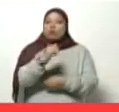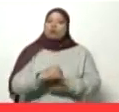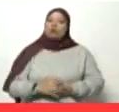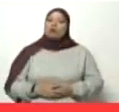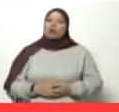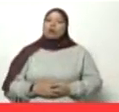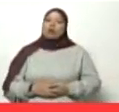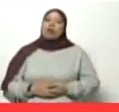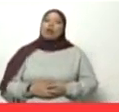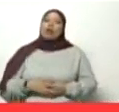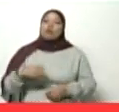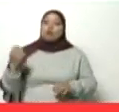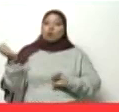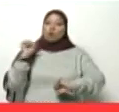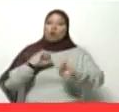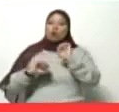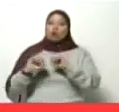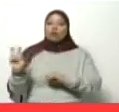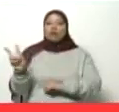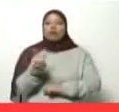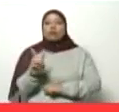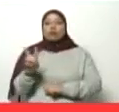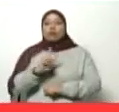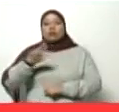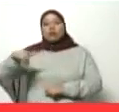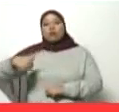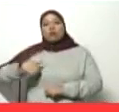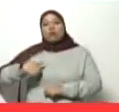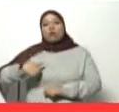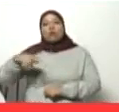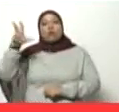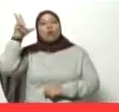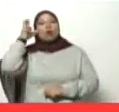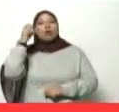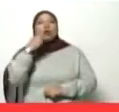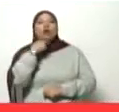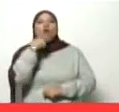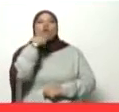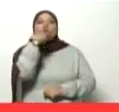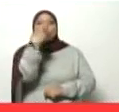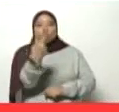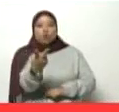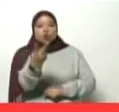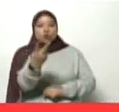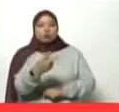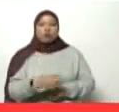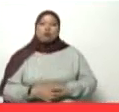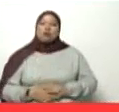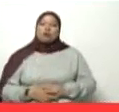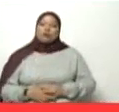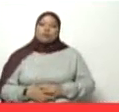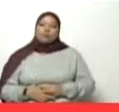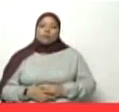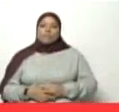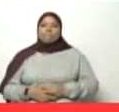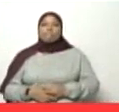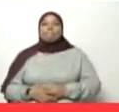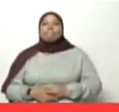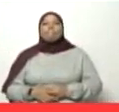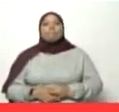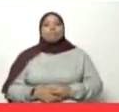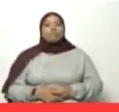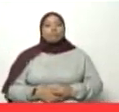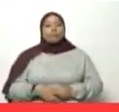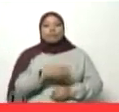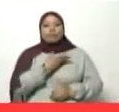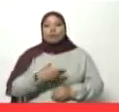de sanciones contra nuestro país. Nuestra voz se escucha ya de la mano de nuestro presidente Nicolás